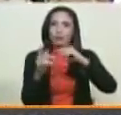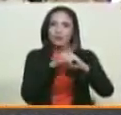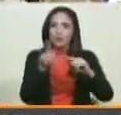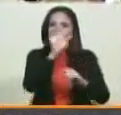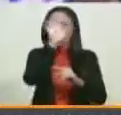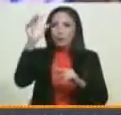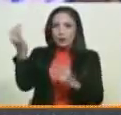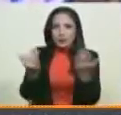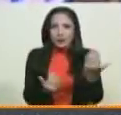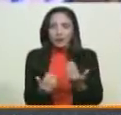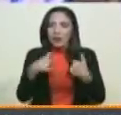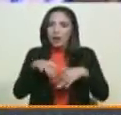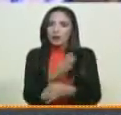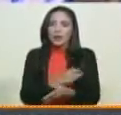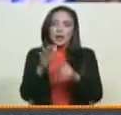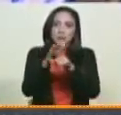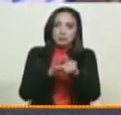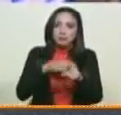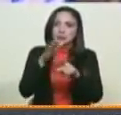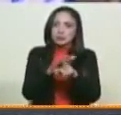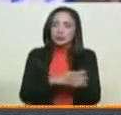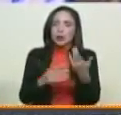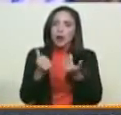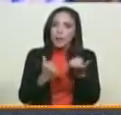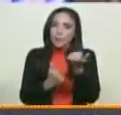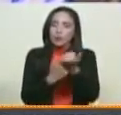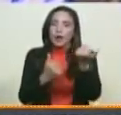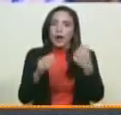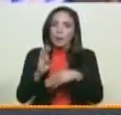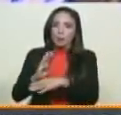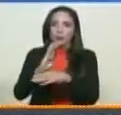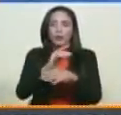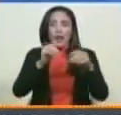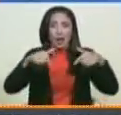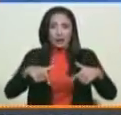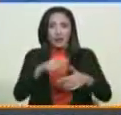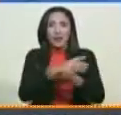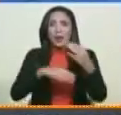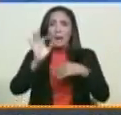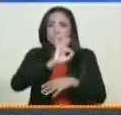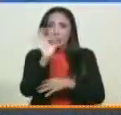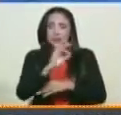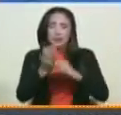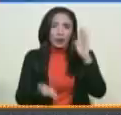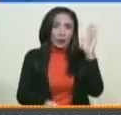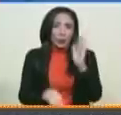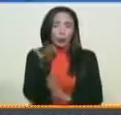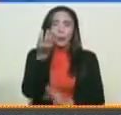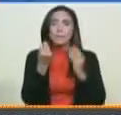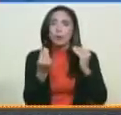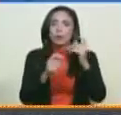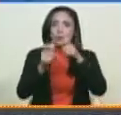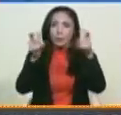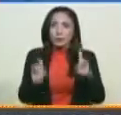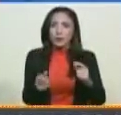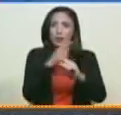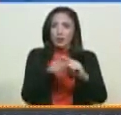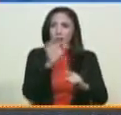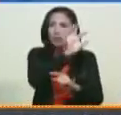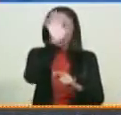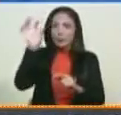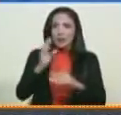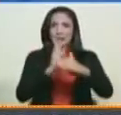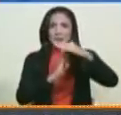mostrar cifras que se asemejen a nuestros flujos migratorios voluntarios. Pero se ha venido